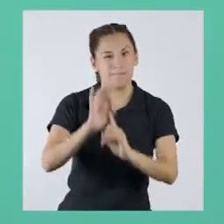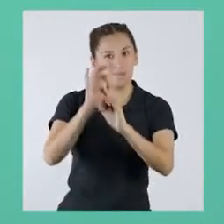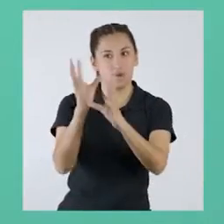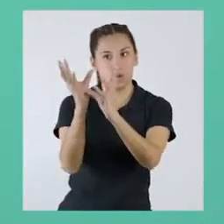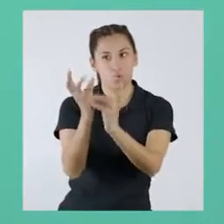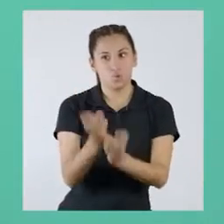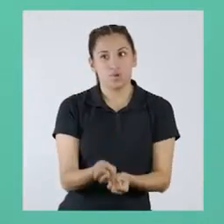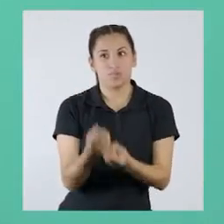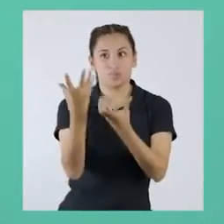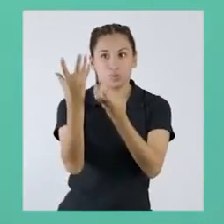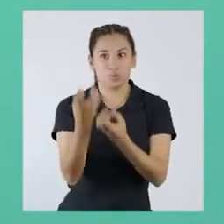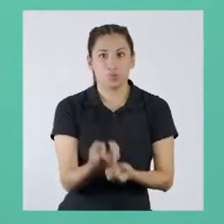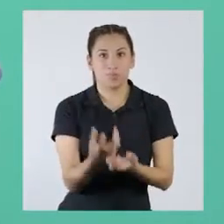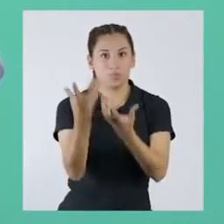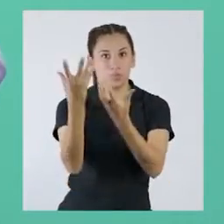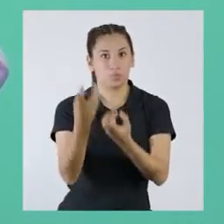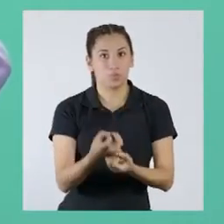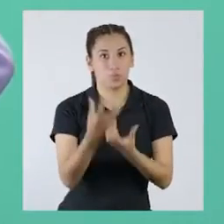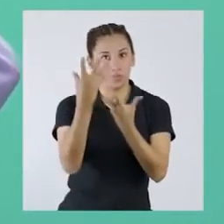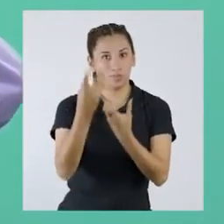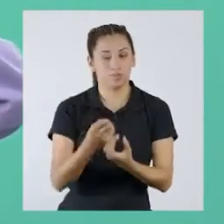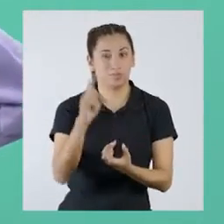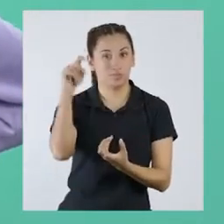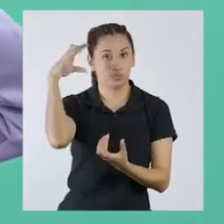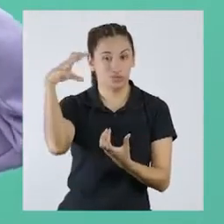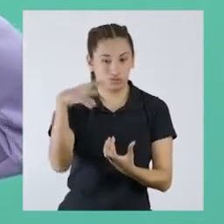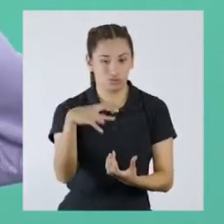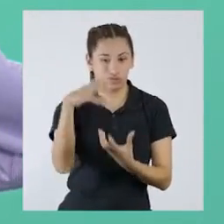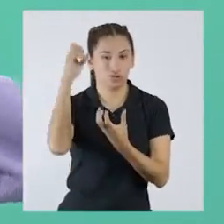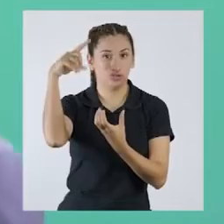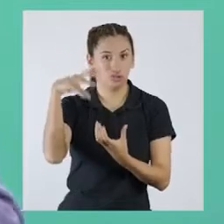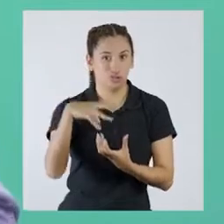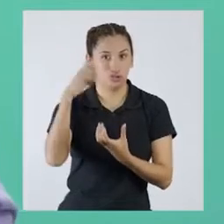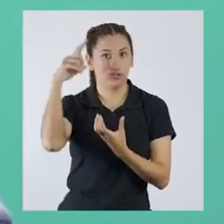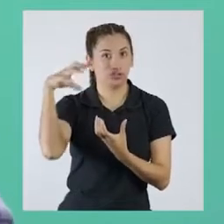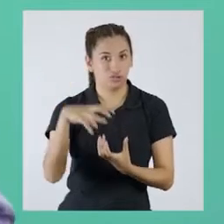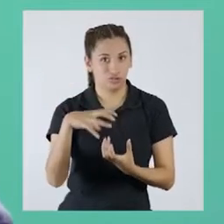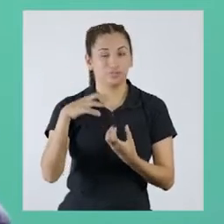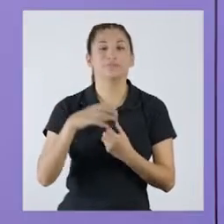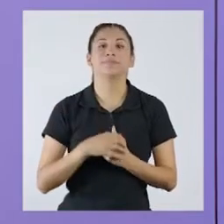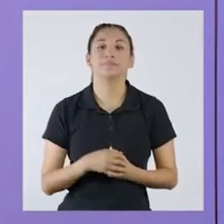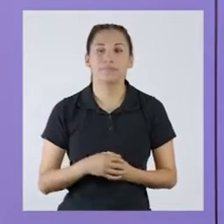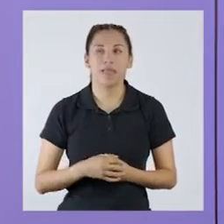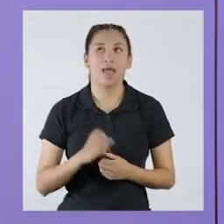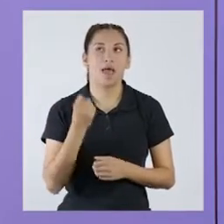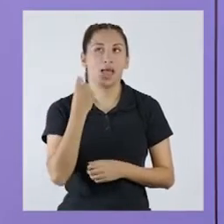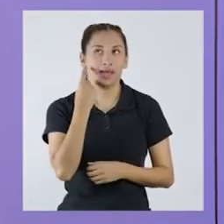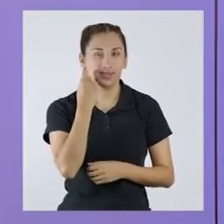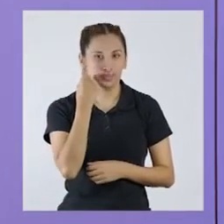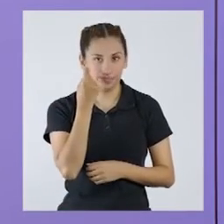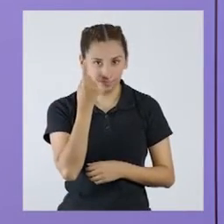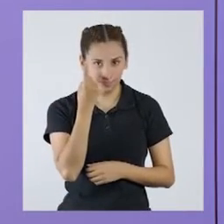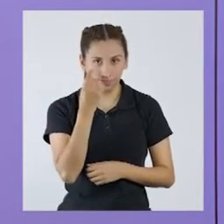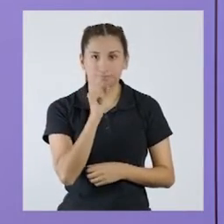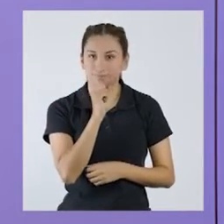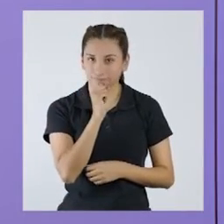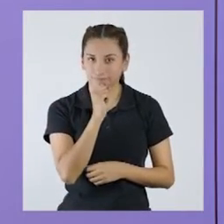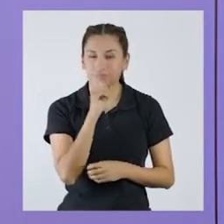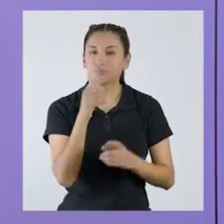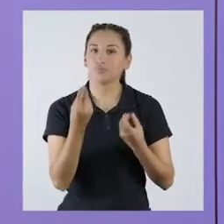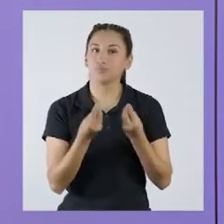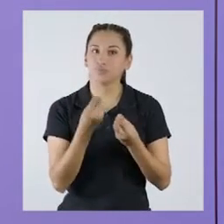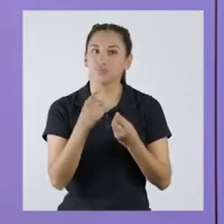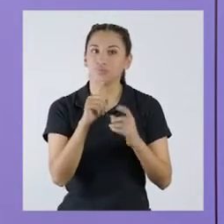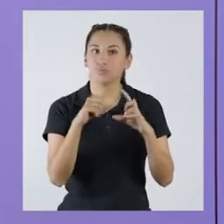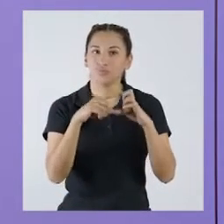es decir, absorbe la energía lumínica del sol. Ya veo. Serían como